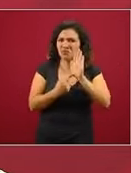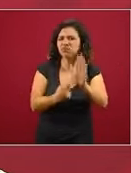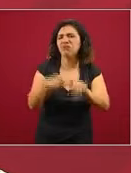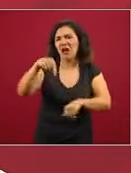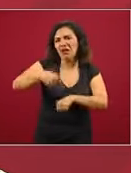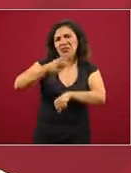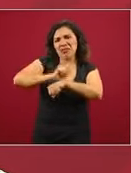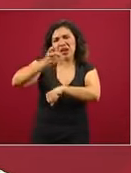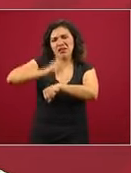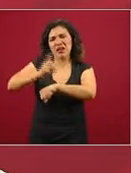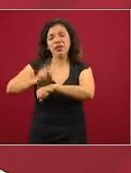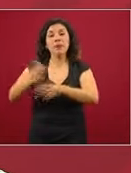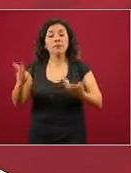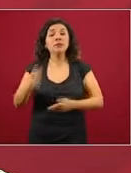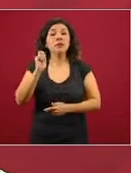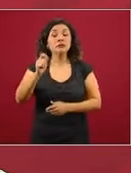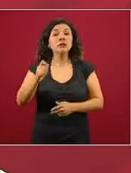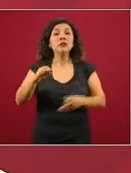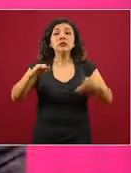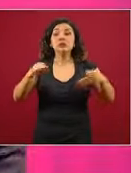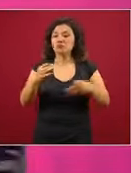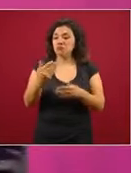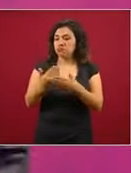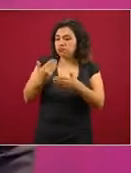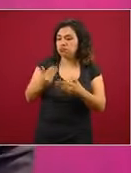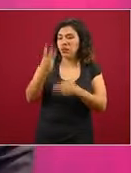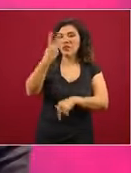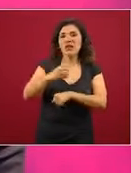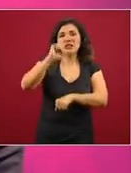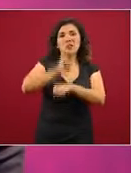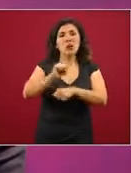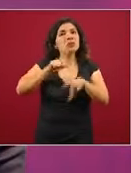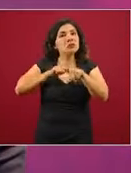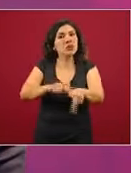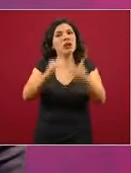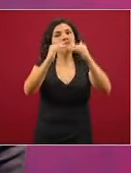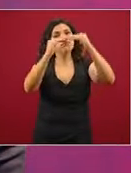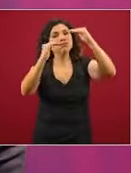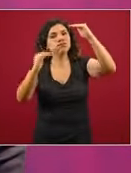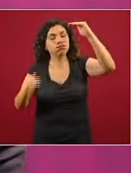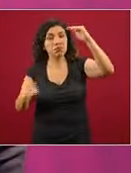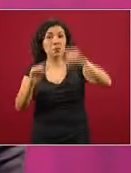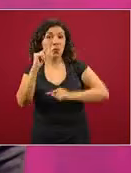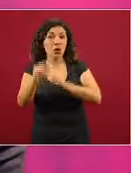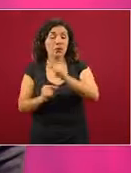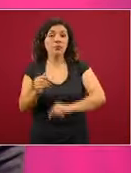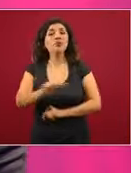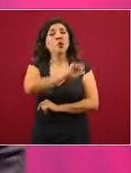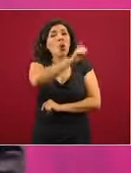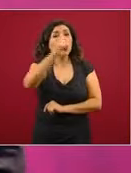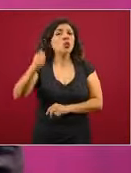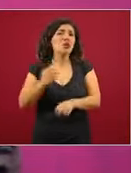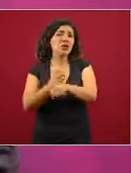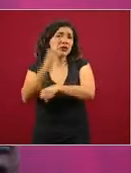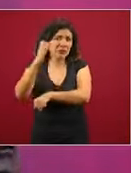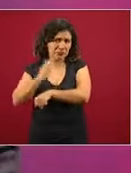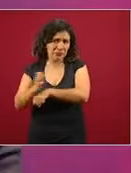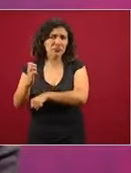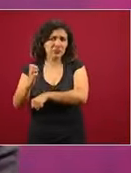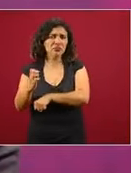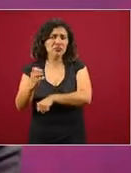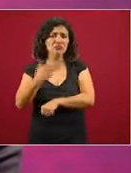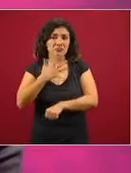aquí, y ya suman 3 semanas de descenso progresivo. Otros estados, de